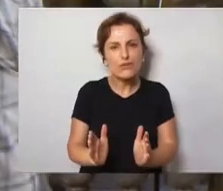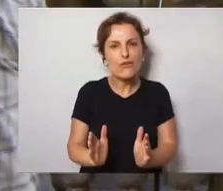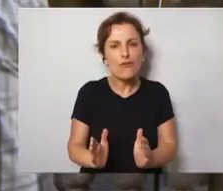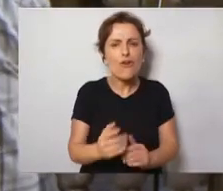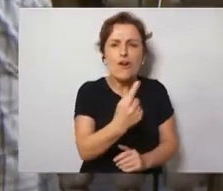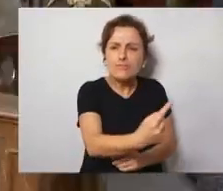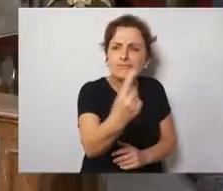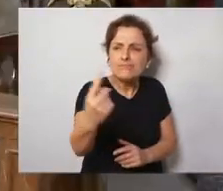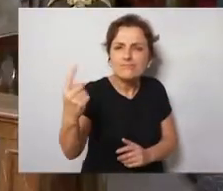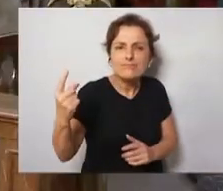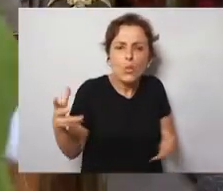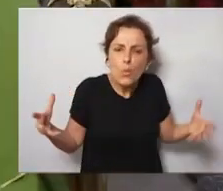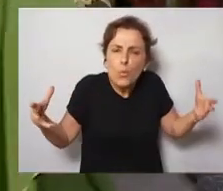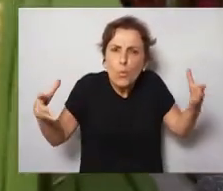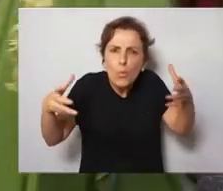miembro